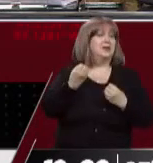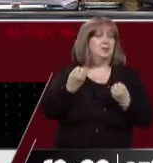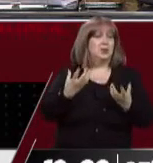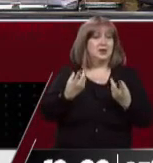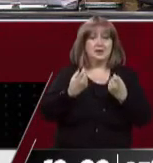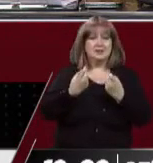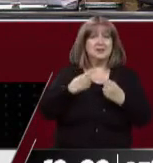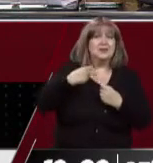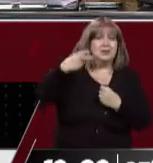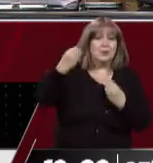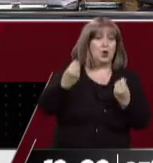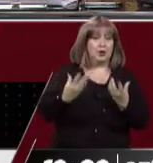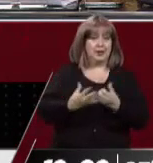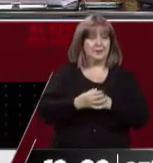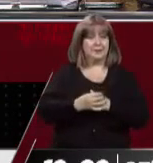sociedad?